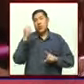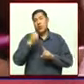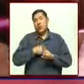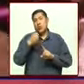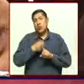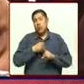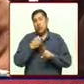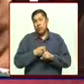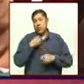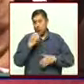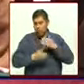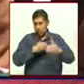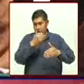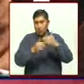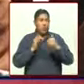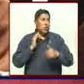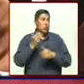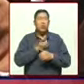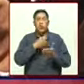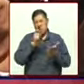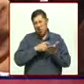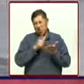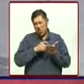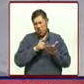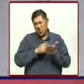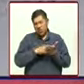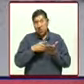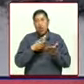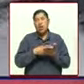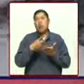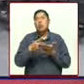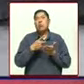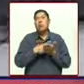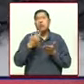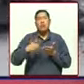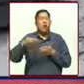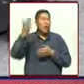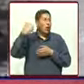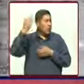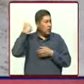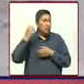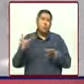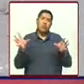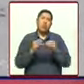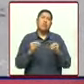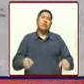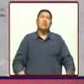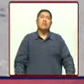luchar consecuentemente por nuestras demandas que habíamos planteado desde anteriores empleados.